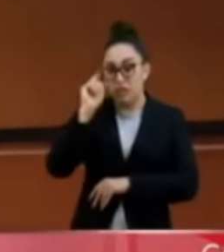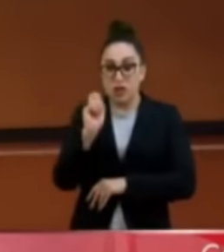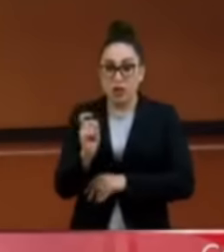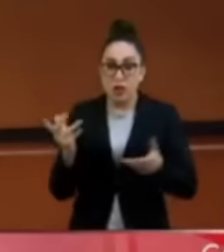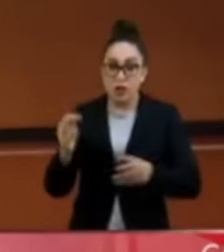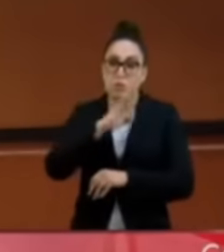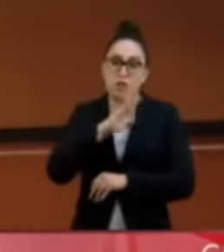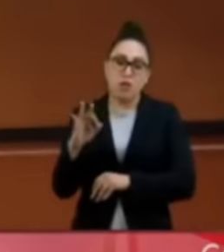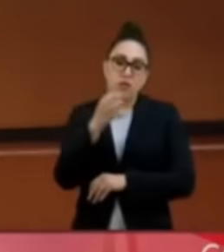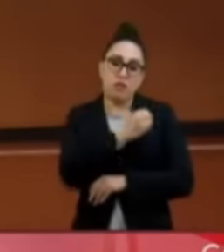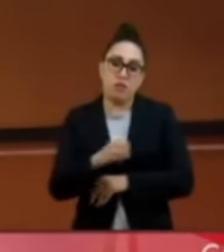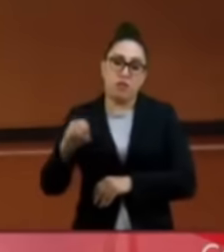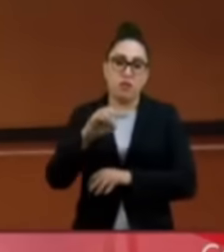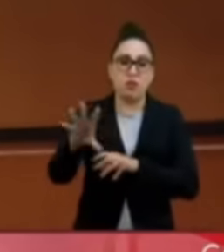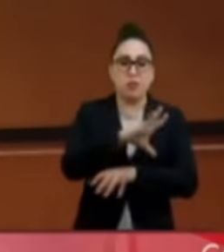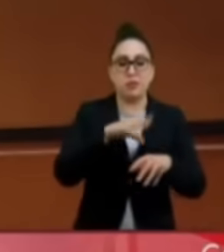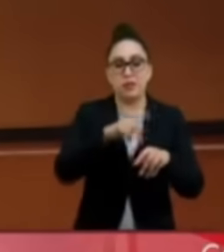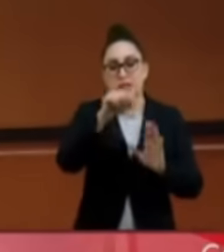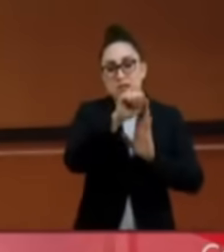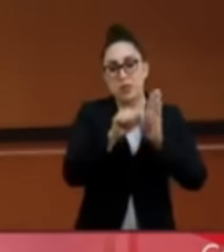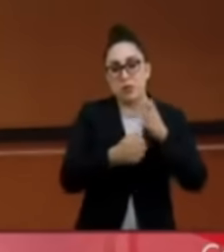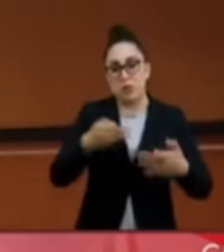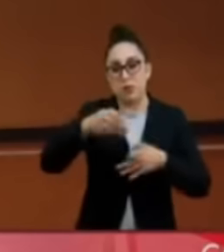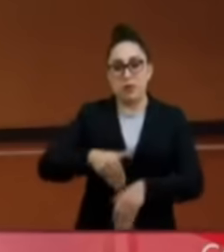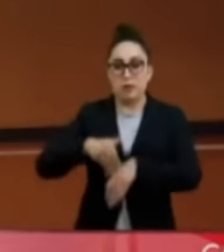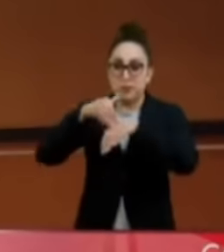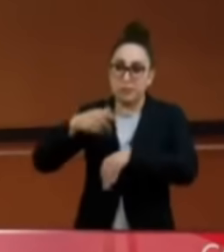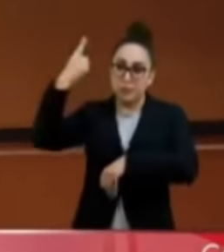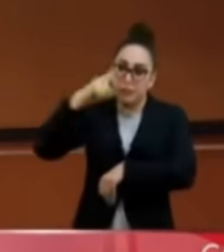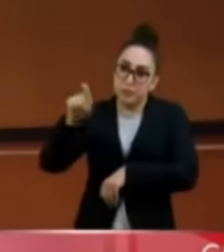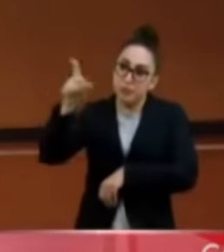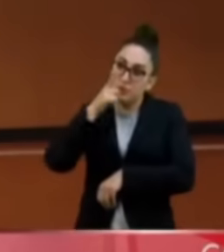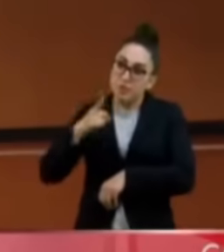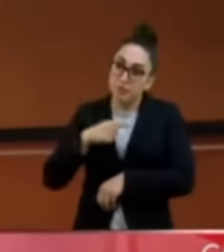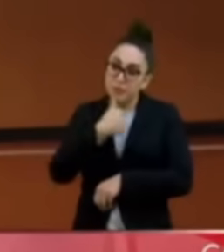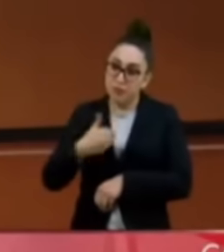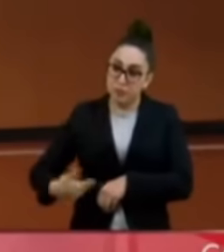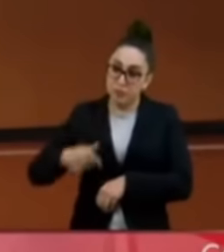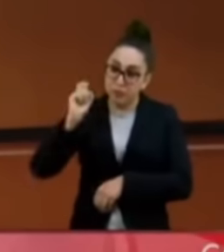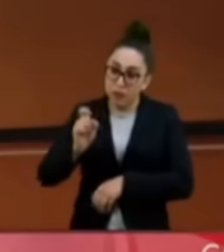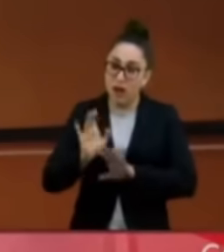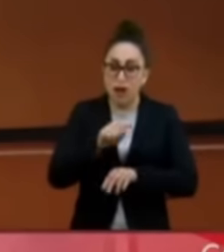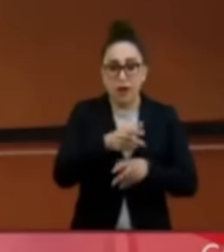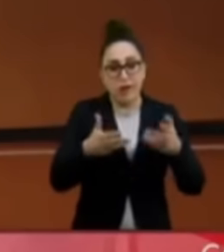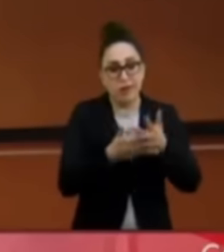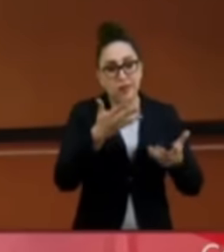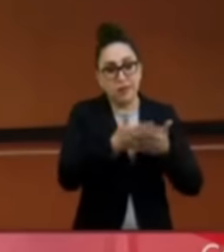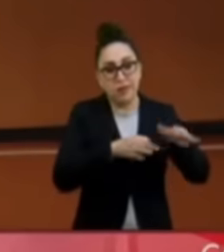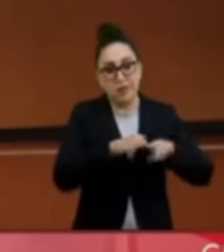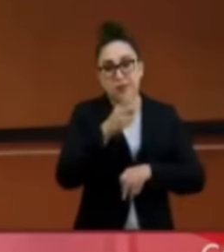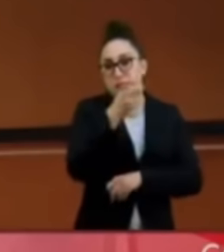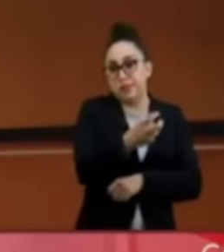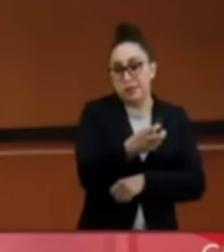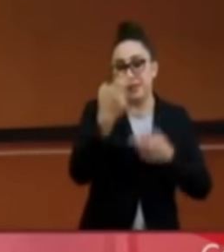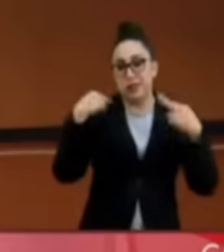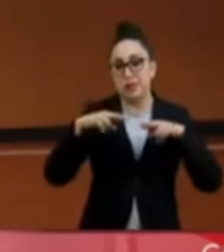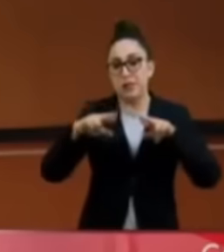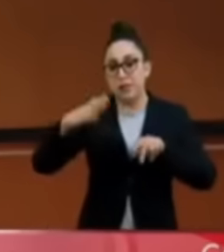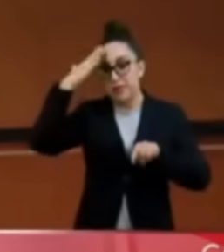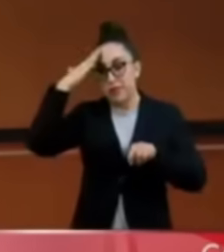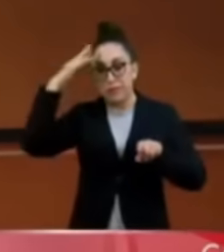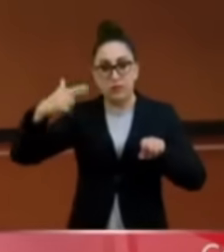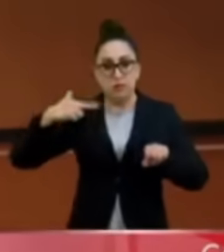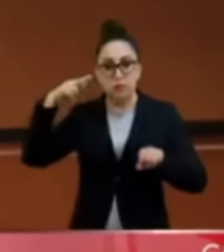la dependencia, la subordinación y el clientelismo del poder judicial al poder político, al poder